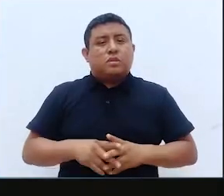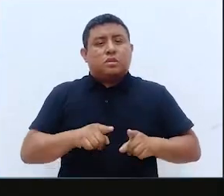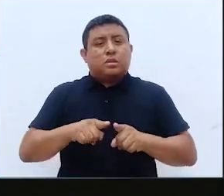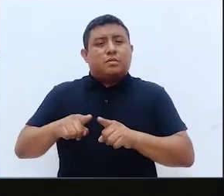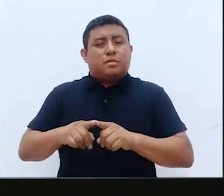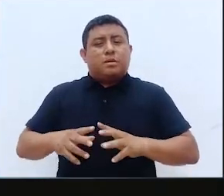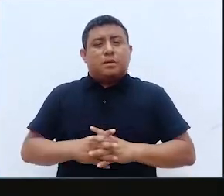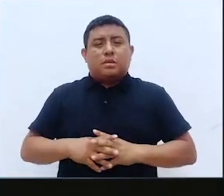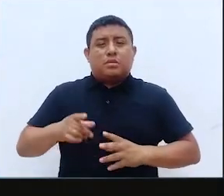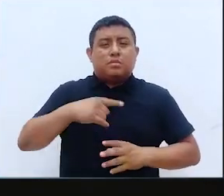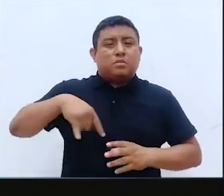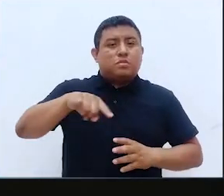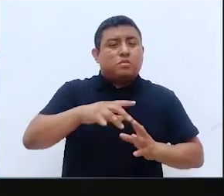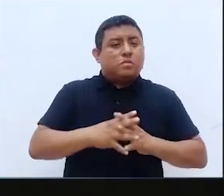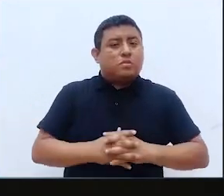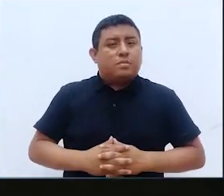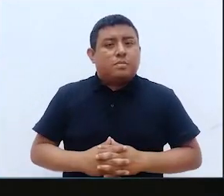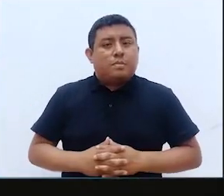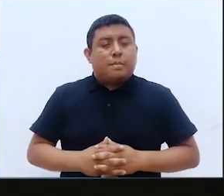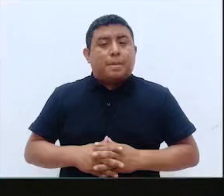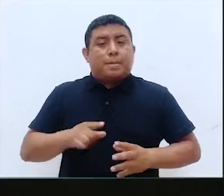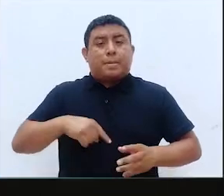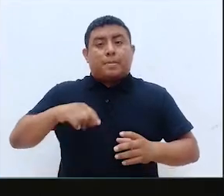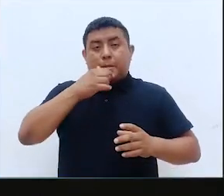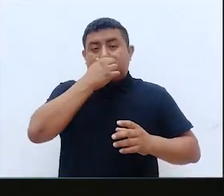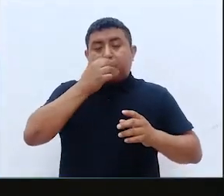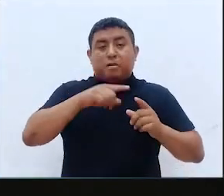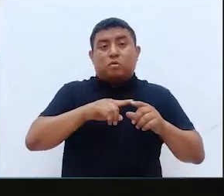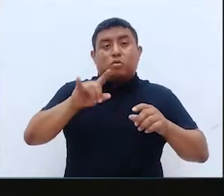recibir capacitación en la implementación